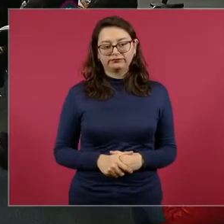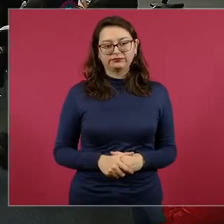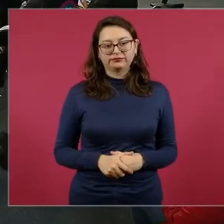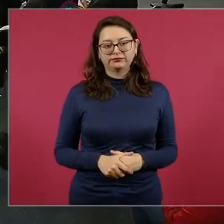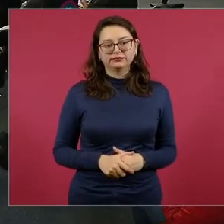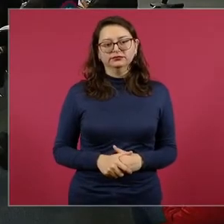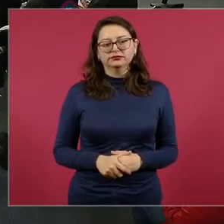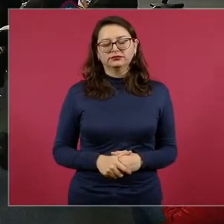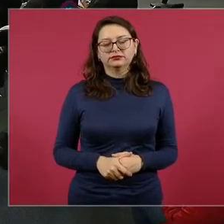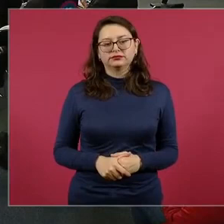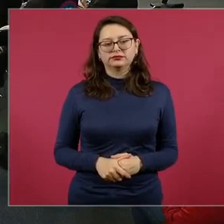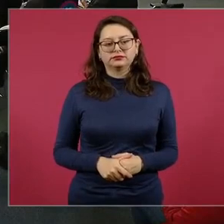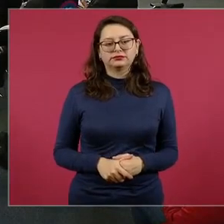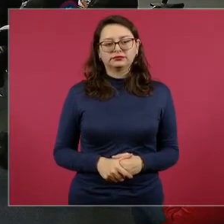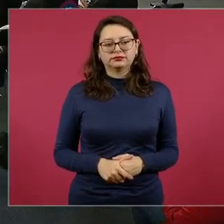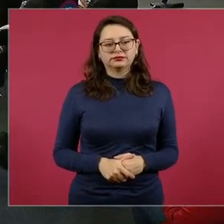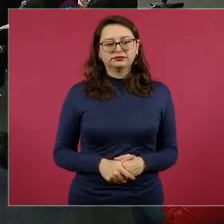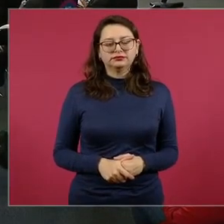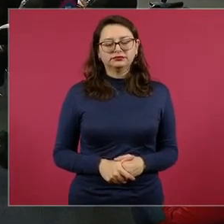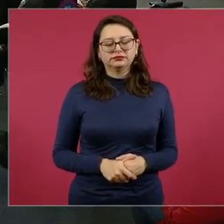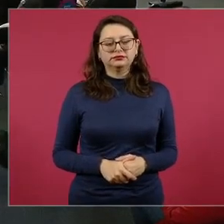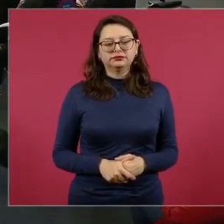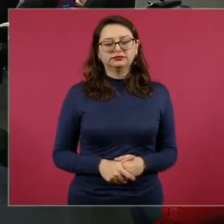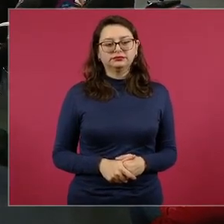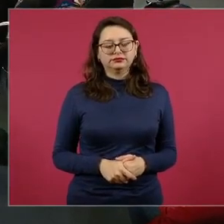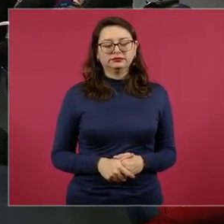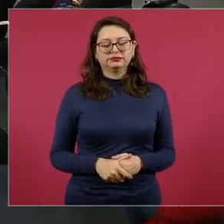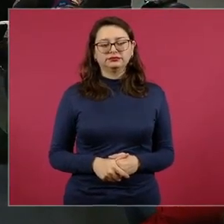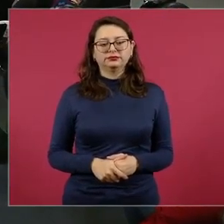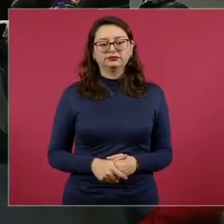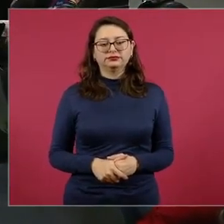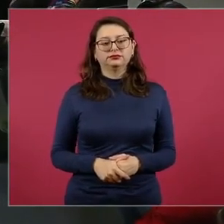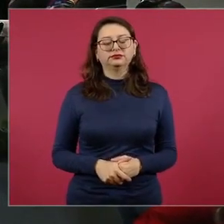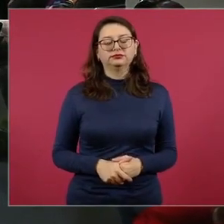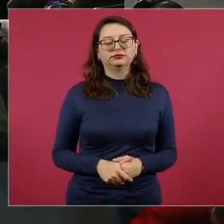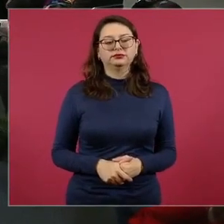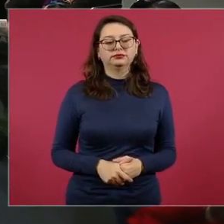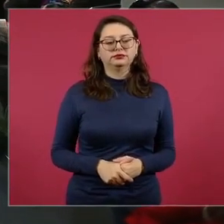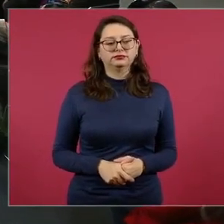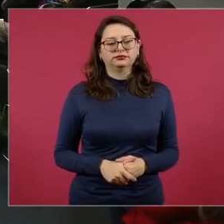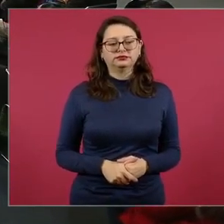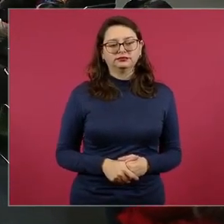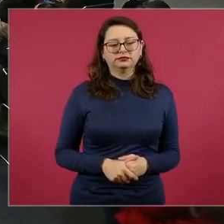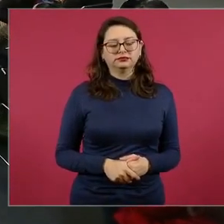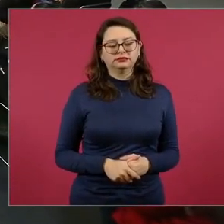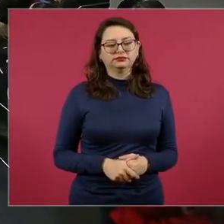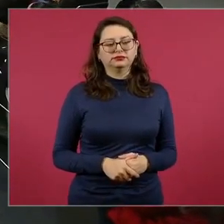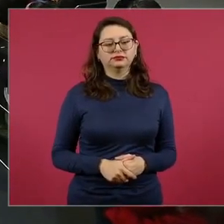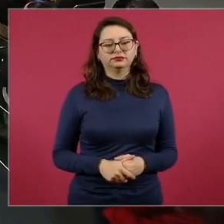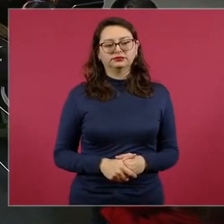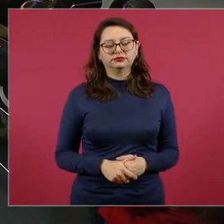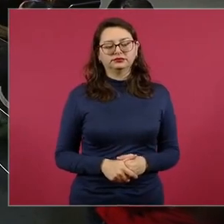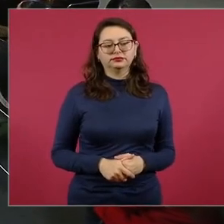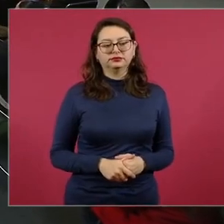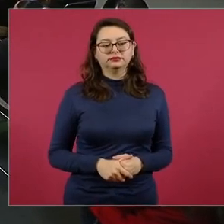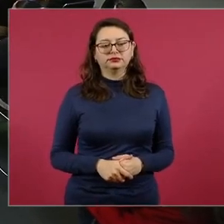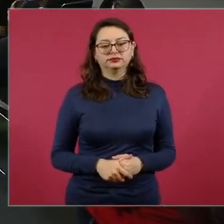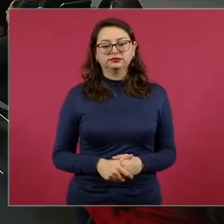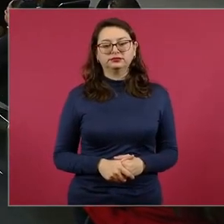¿Pasa los 13 acuerdos de la pasada cumbre en este ámbito? Sí, la